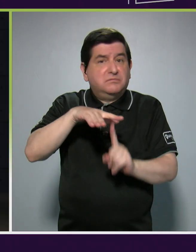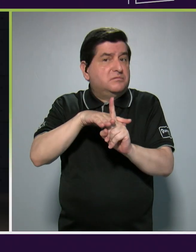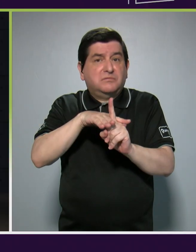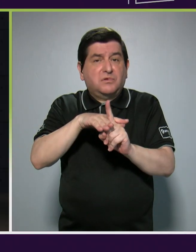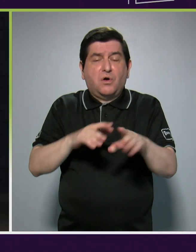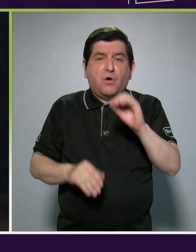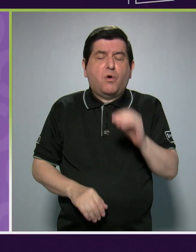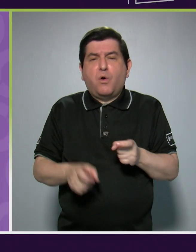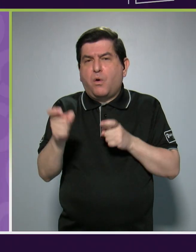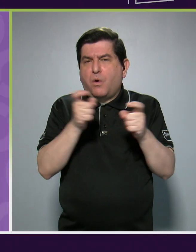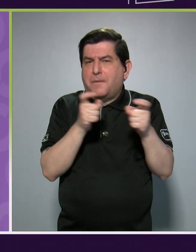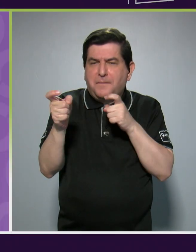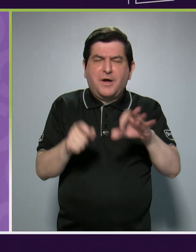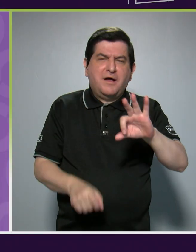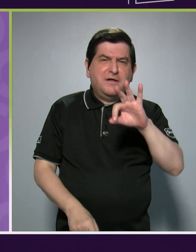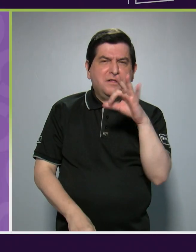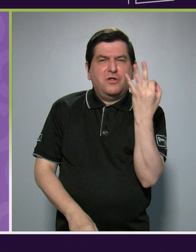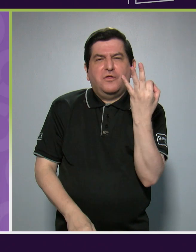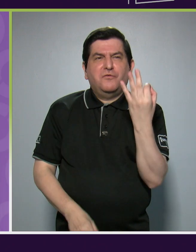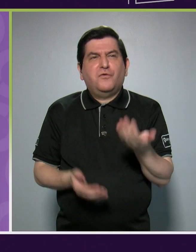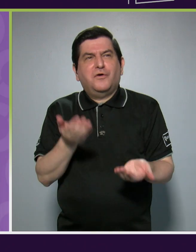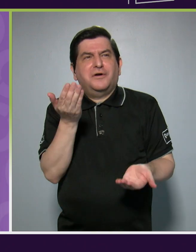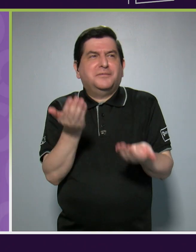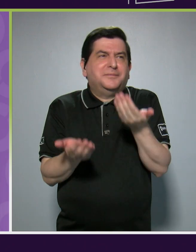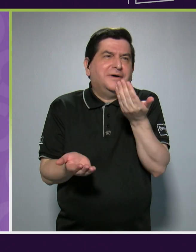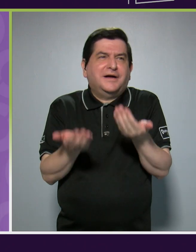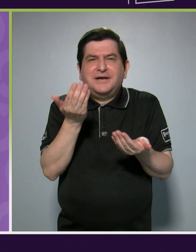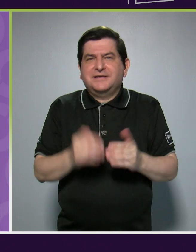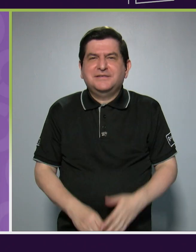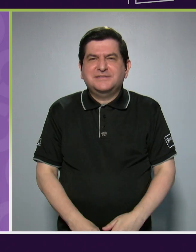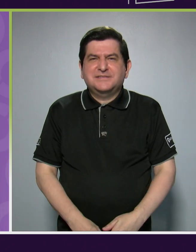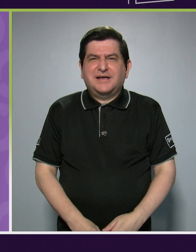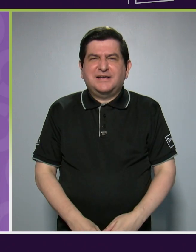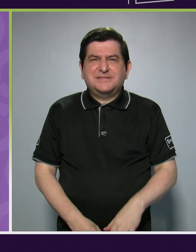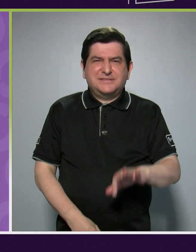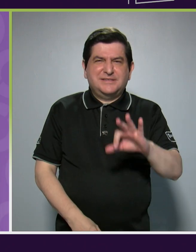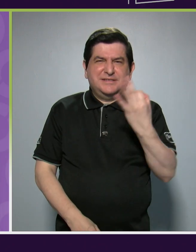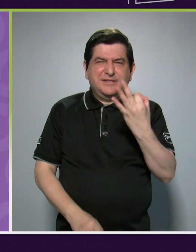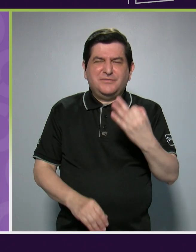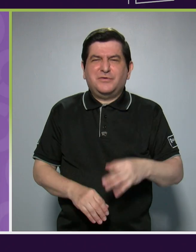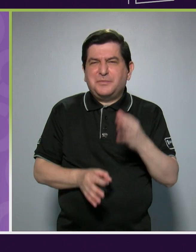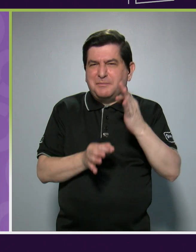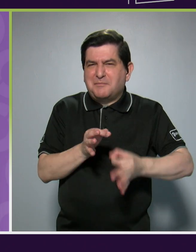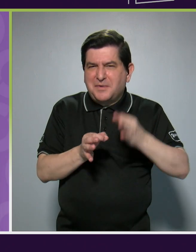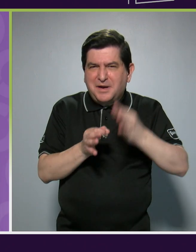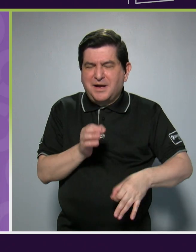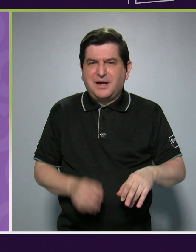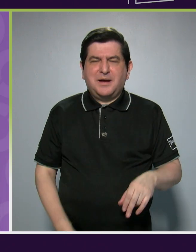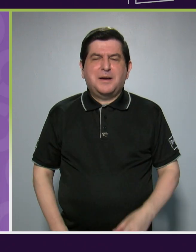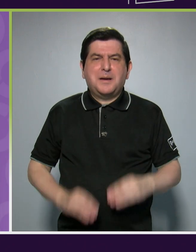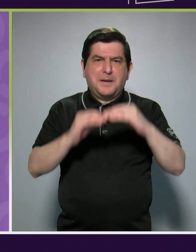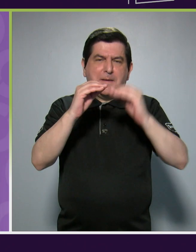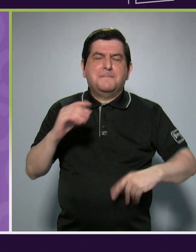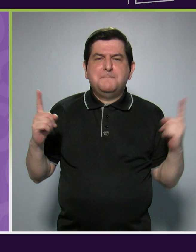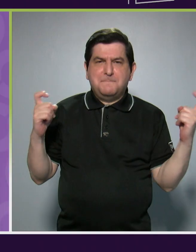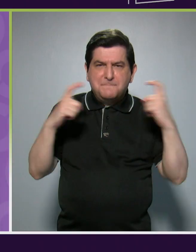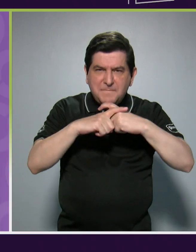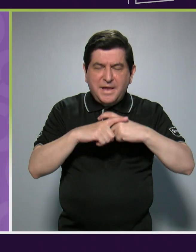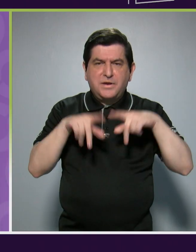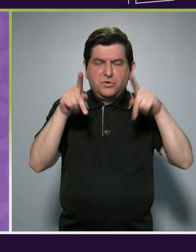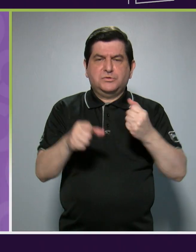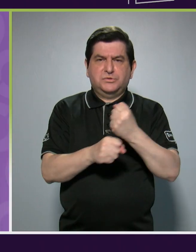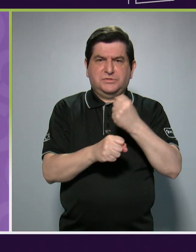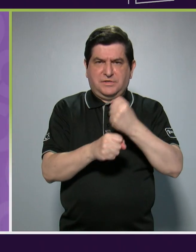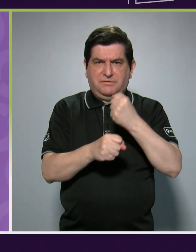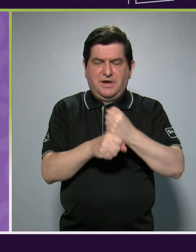o se manejaron de una forma más llana, ¿verdad? Habían menos complicaciones. Quienes trabajamos en